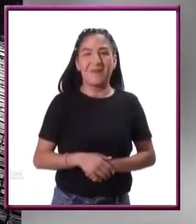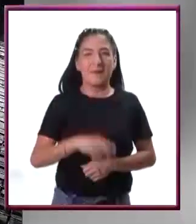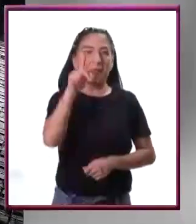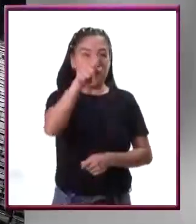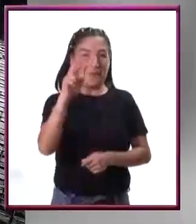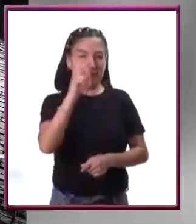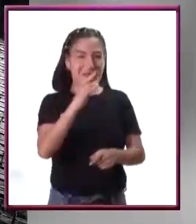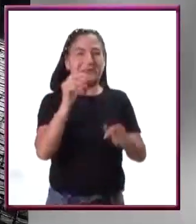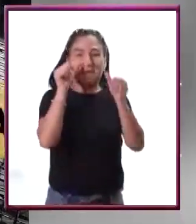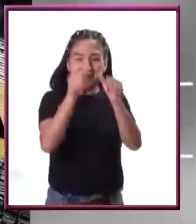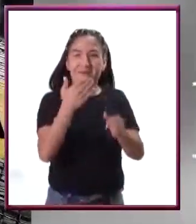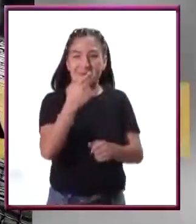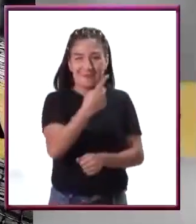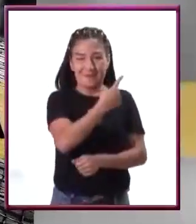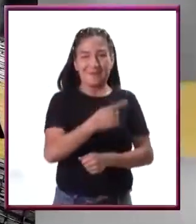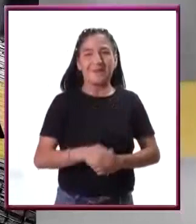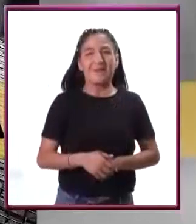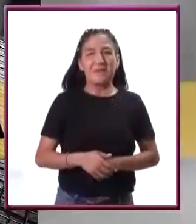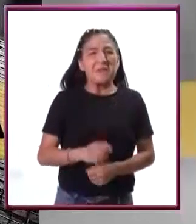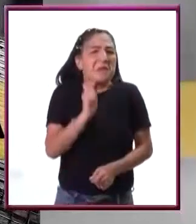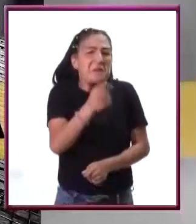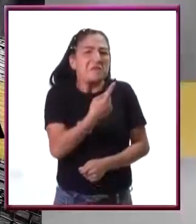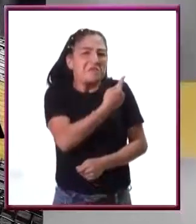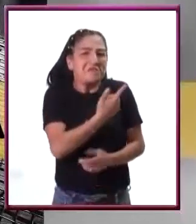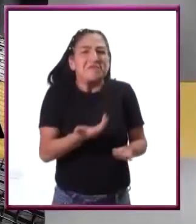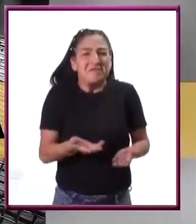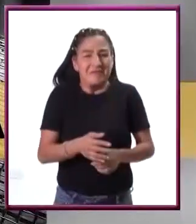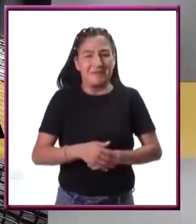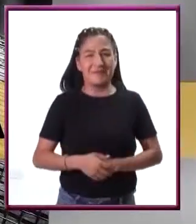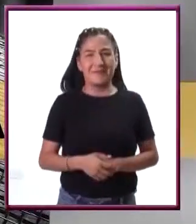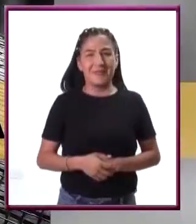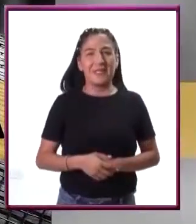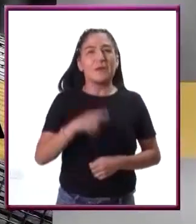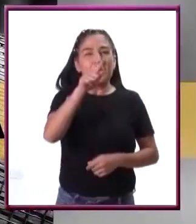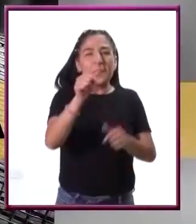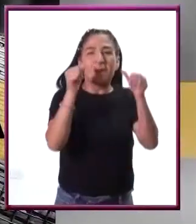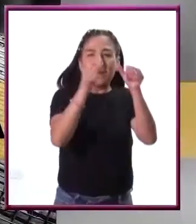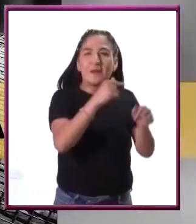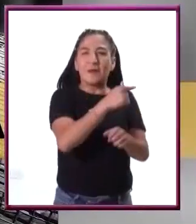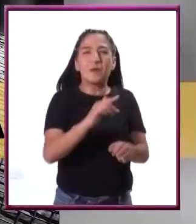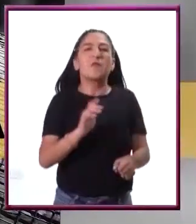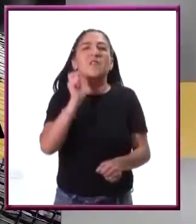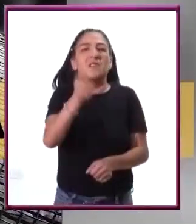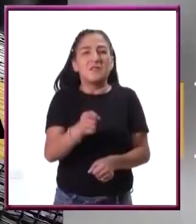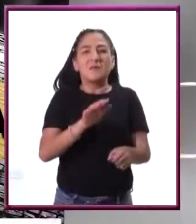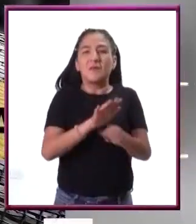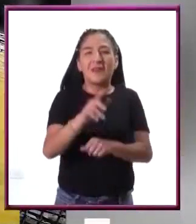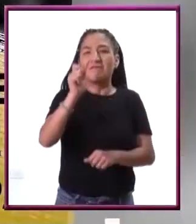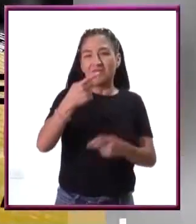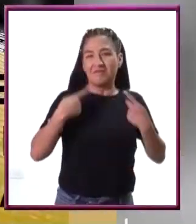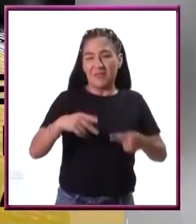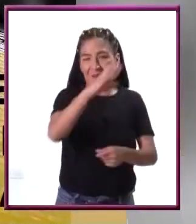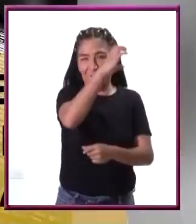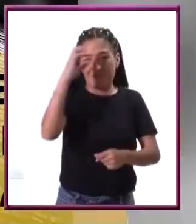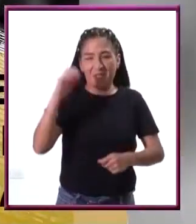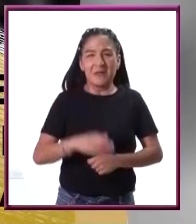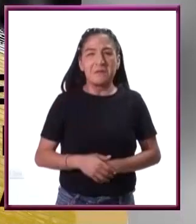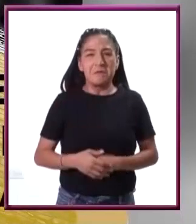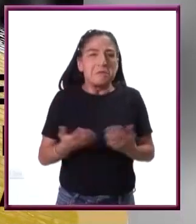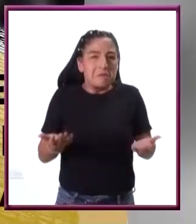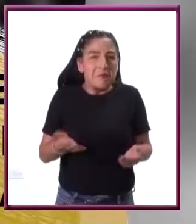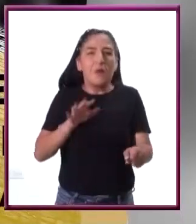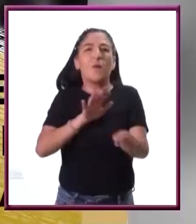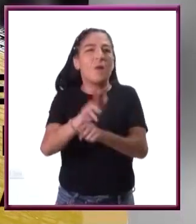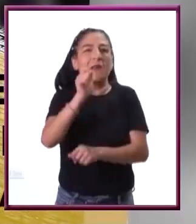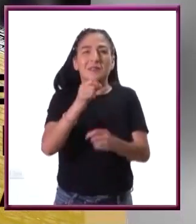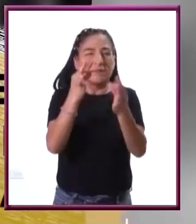imagen. ¿Qué está pasando en ella? Ve con detalle a las personas en la fotografía. ¿Cuál sería el elemento